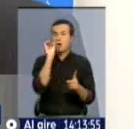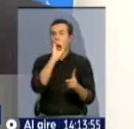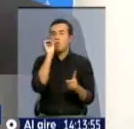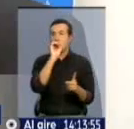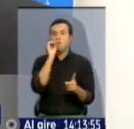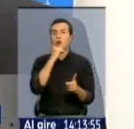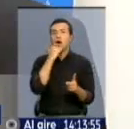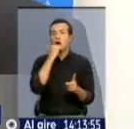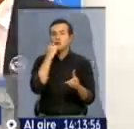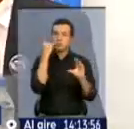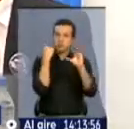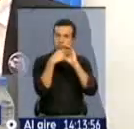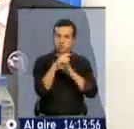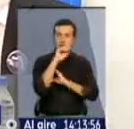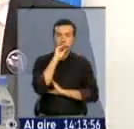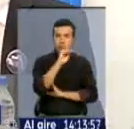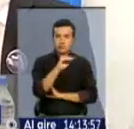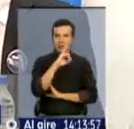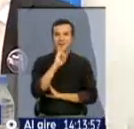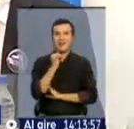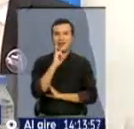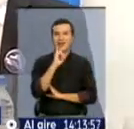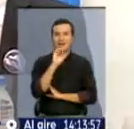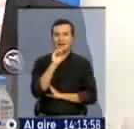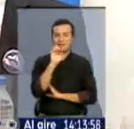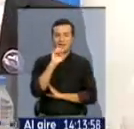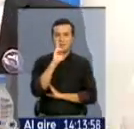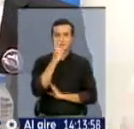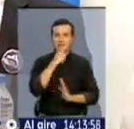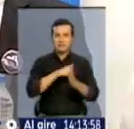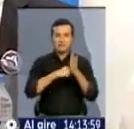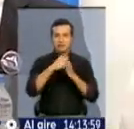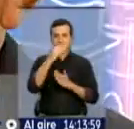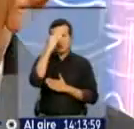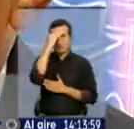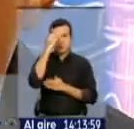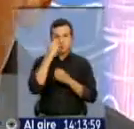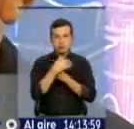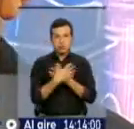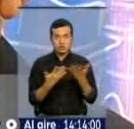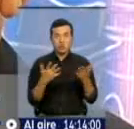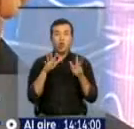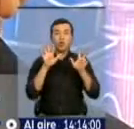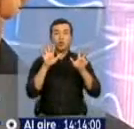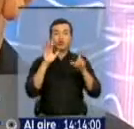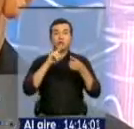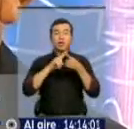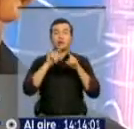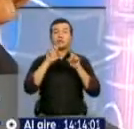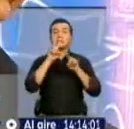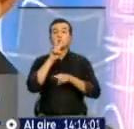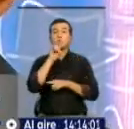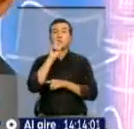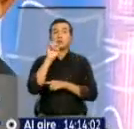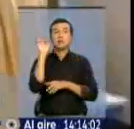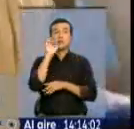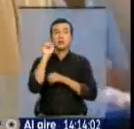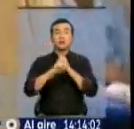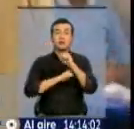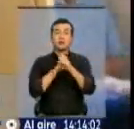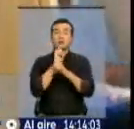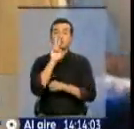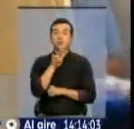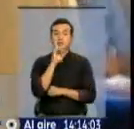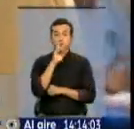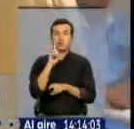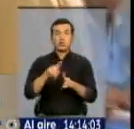de un correo electrónico. Jaime Roca, viceministro de Educación, explicó que del 8 al 20 de enero de 2018 se iniciará con